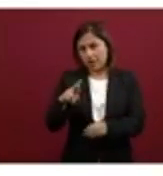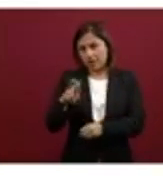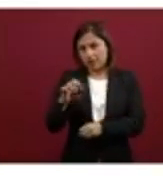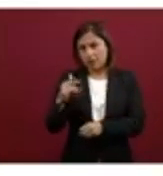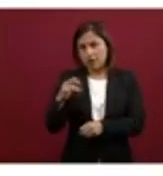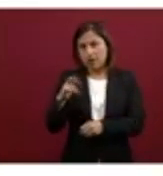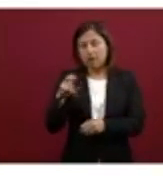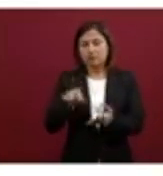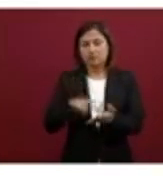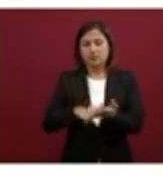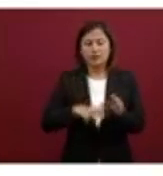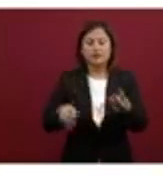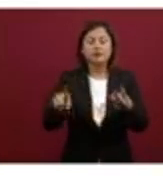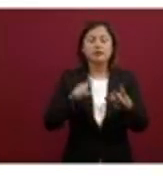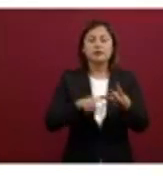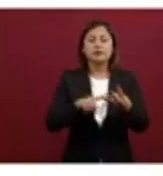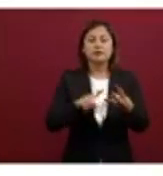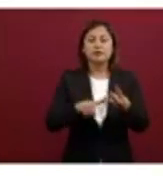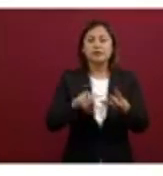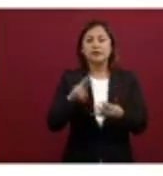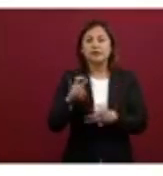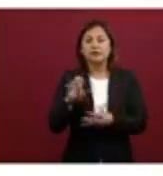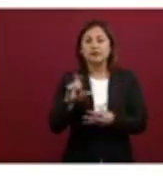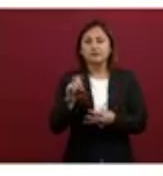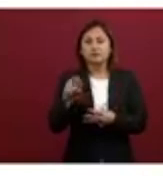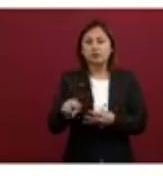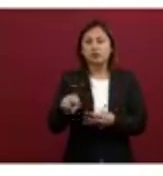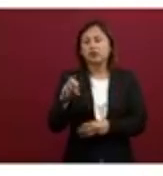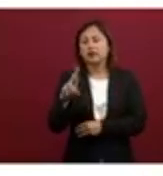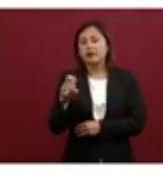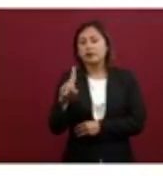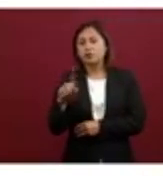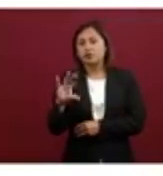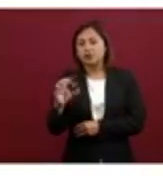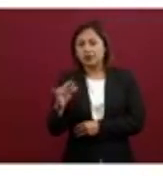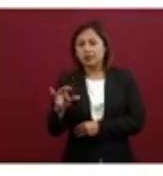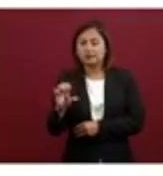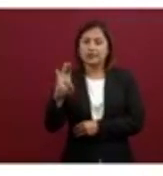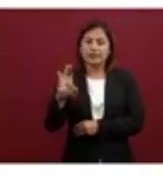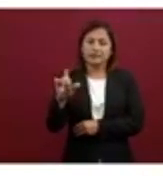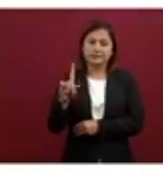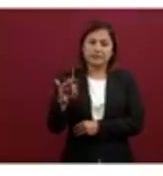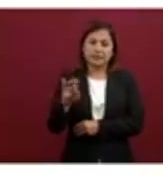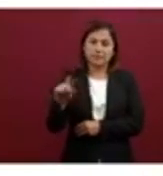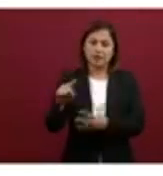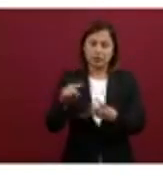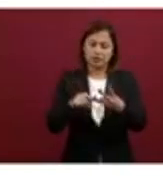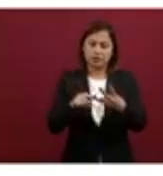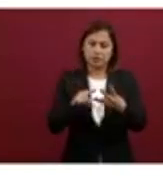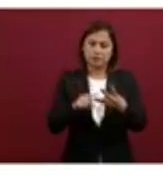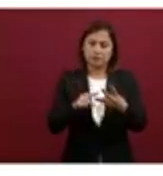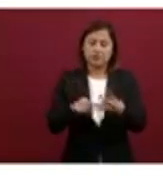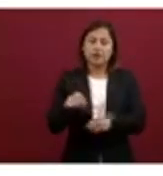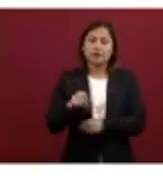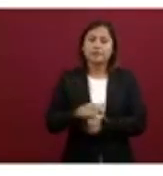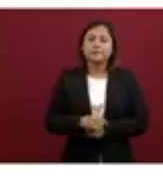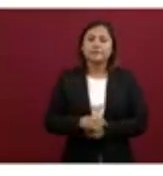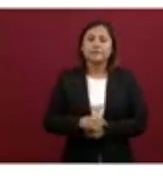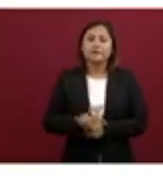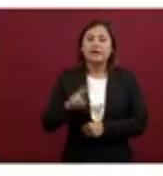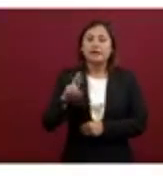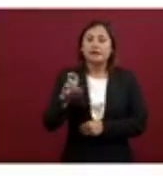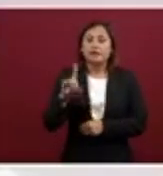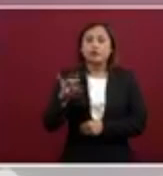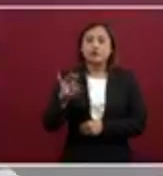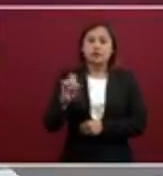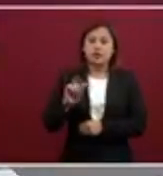Repsol, Rendichicas y Orsan. Por cierto, comentamos que Rendichicas se dejó verificar, ya